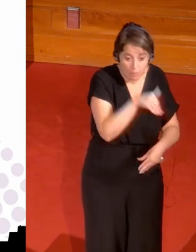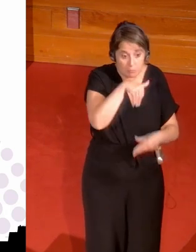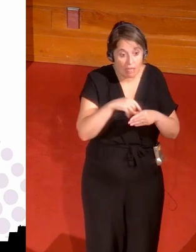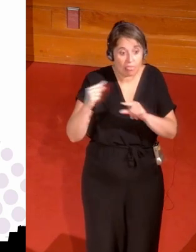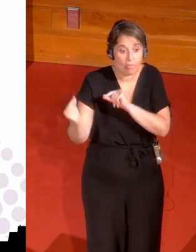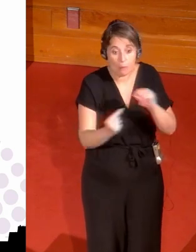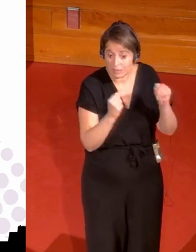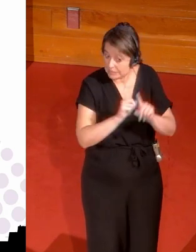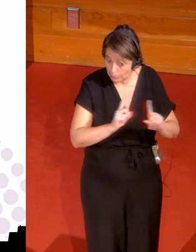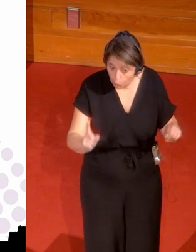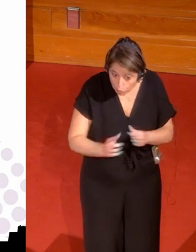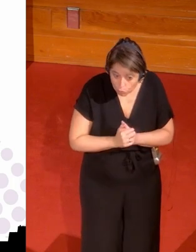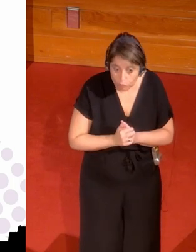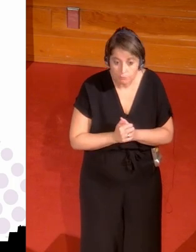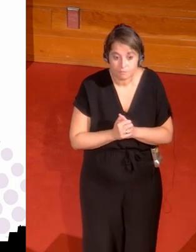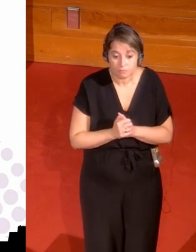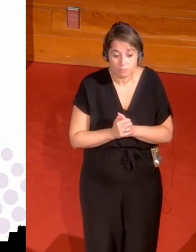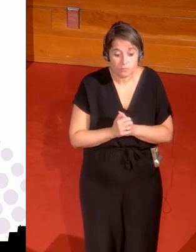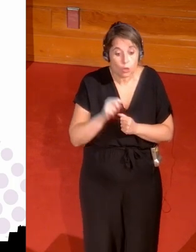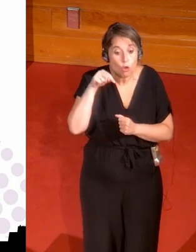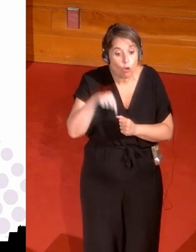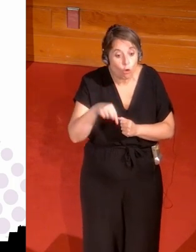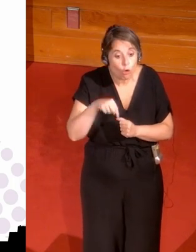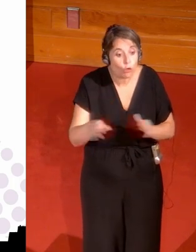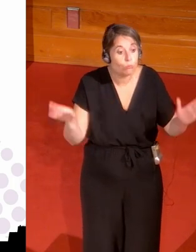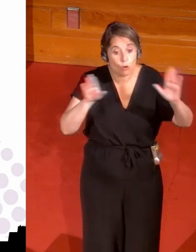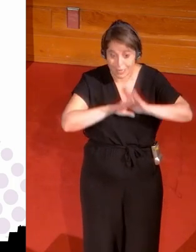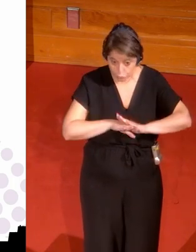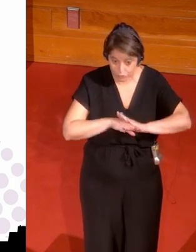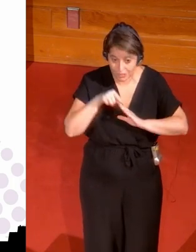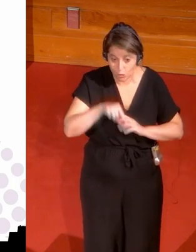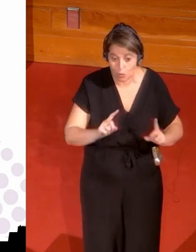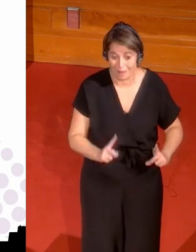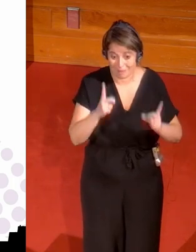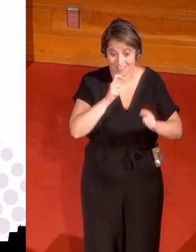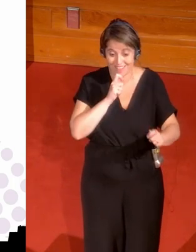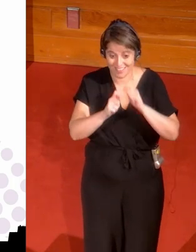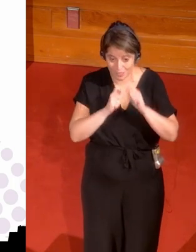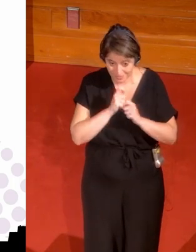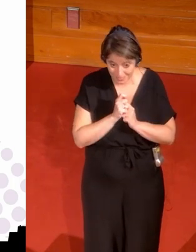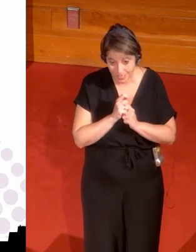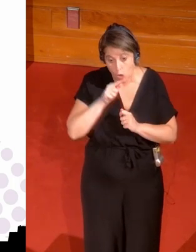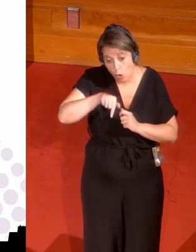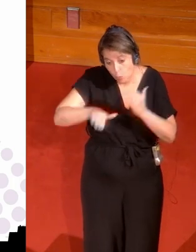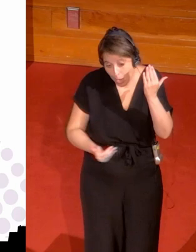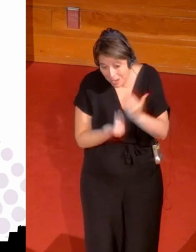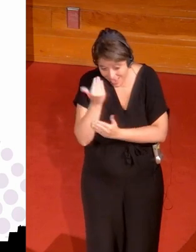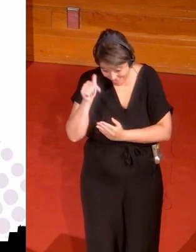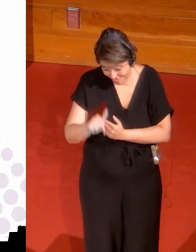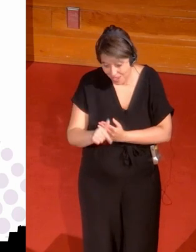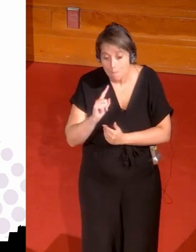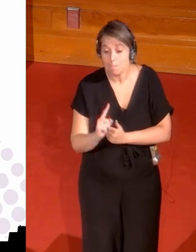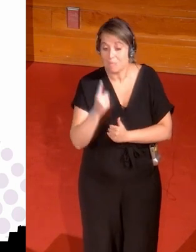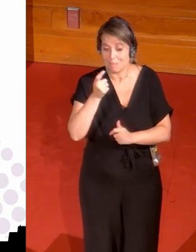debates hasta esta noche no se habrá sometido a una entrevista esta noche nuestra madrugada será la primera